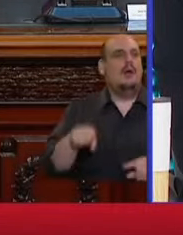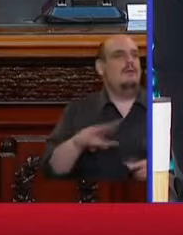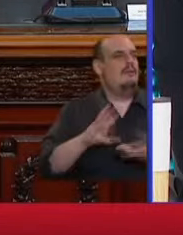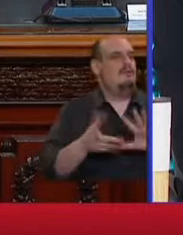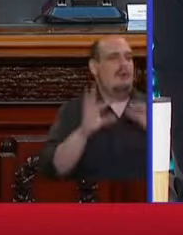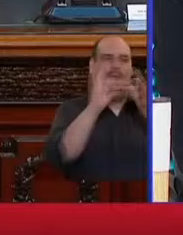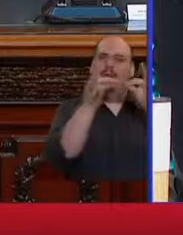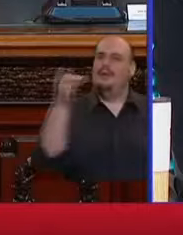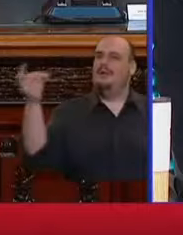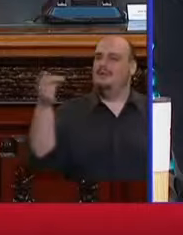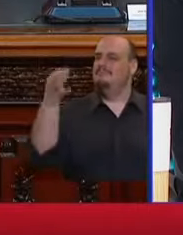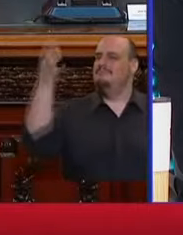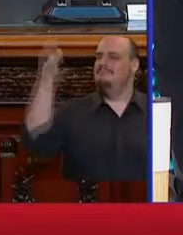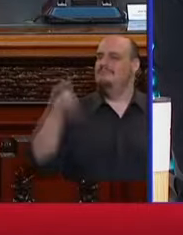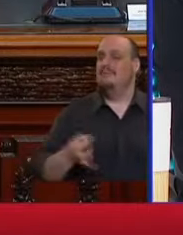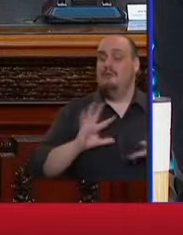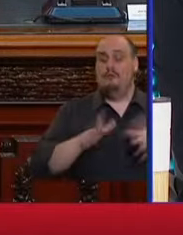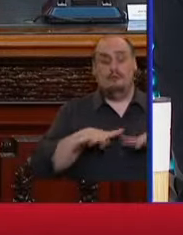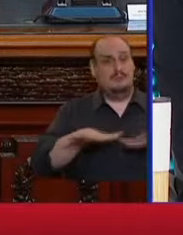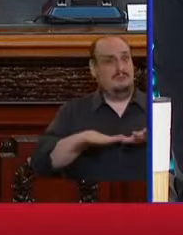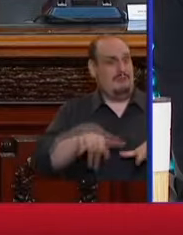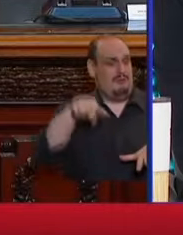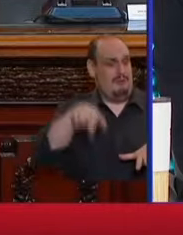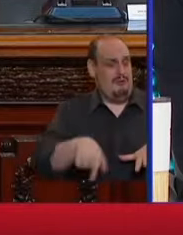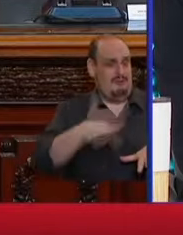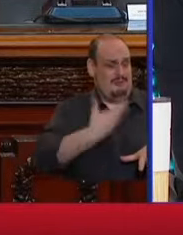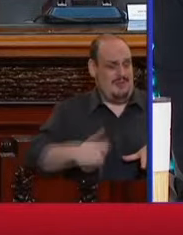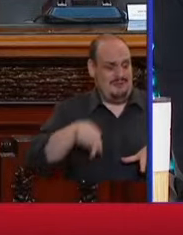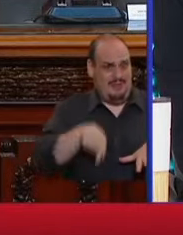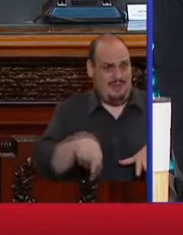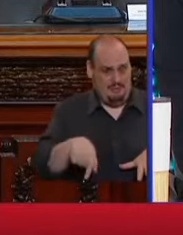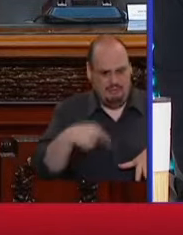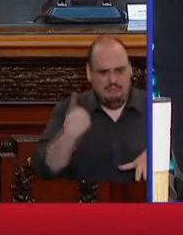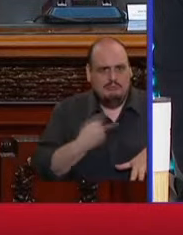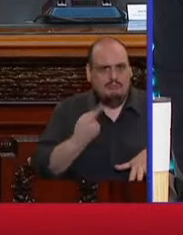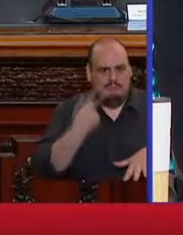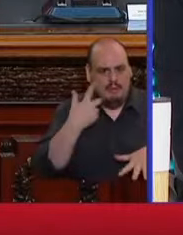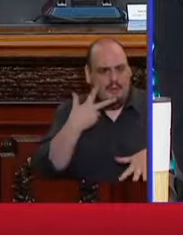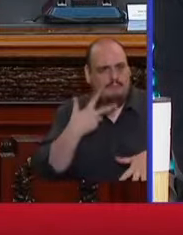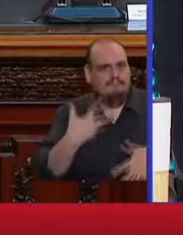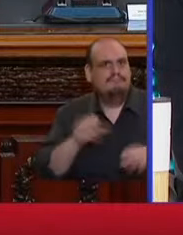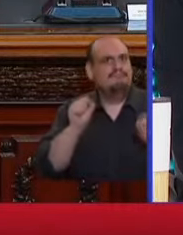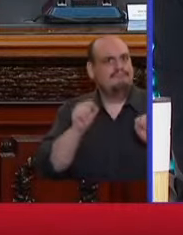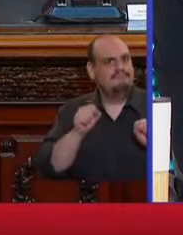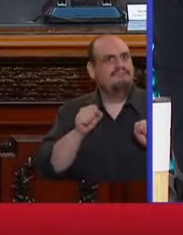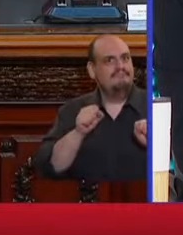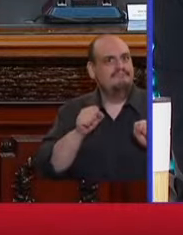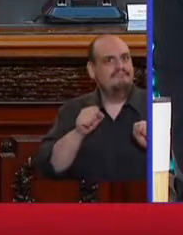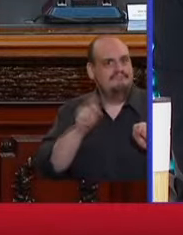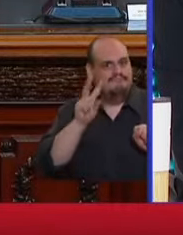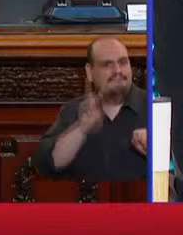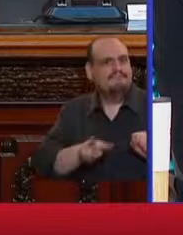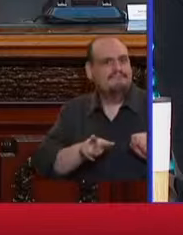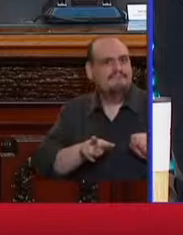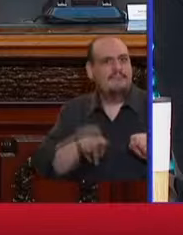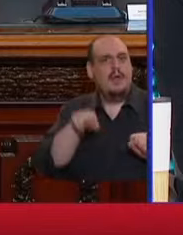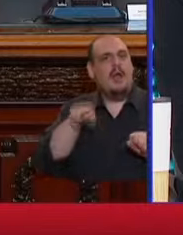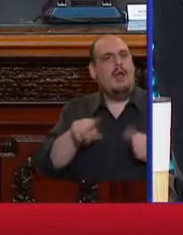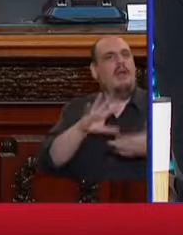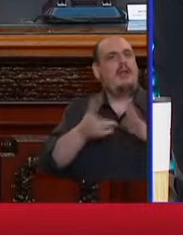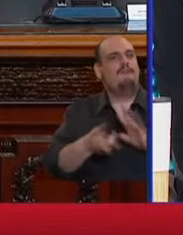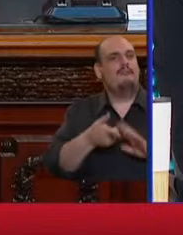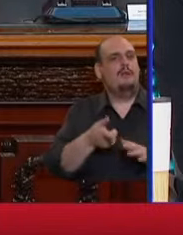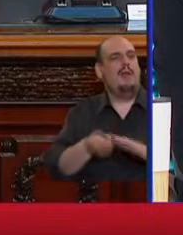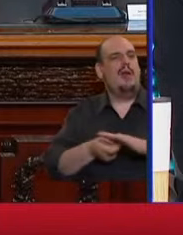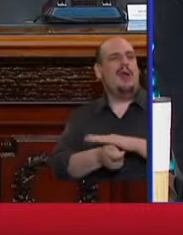cosa pública? ¿Quién puede estar en contra de que bajemos la presión tributaria porque nuestros contribuyentes no pueden soportar? Son